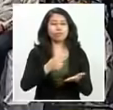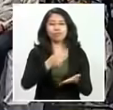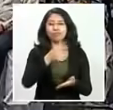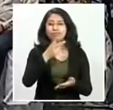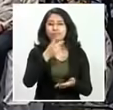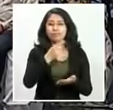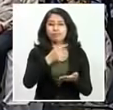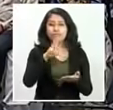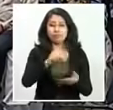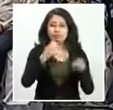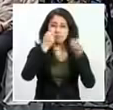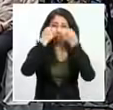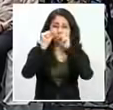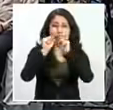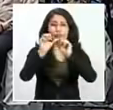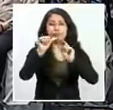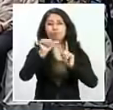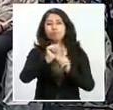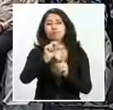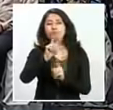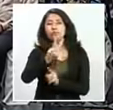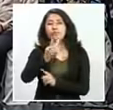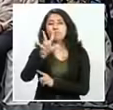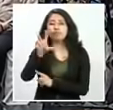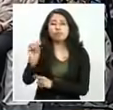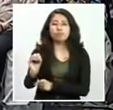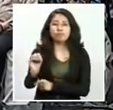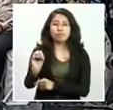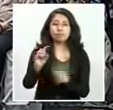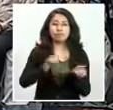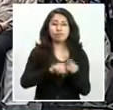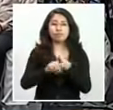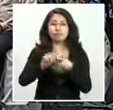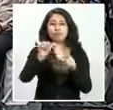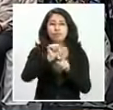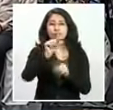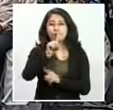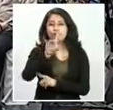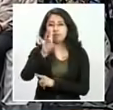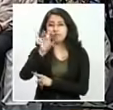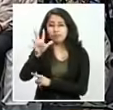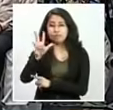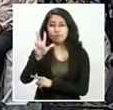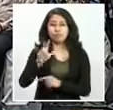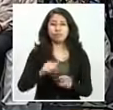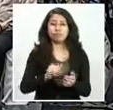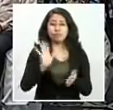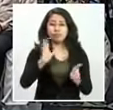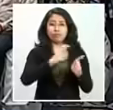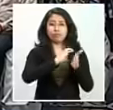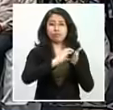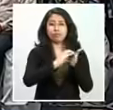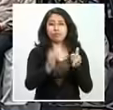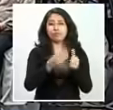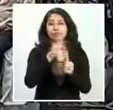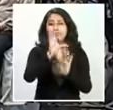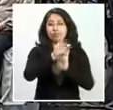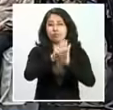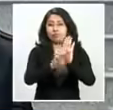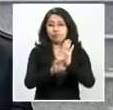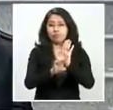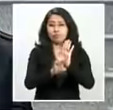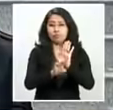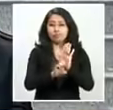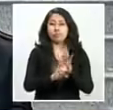artículo 230 en su parágrafo segundo y el artículo 183 en su parágrafo primero de la Constitución Política del